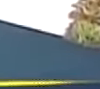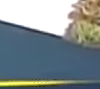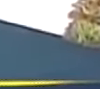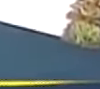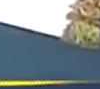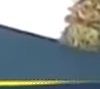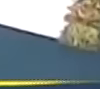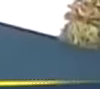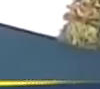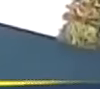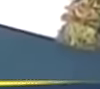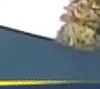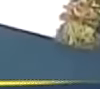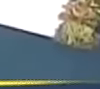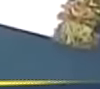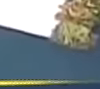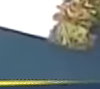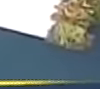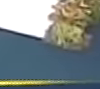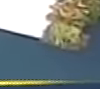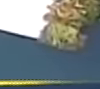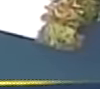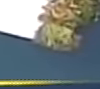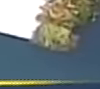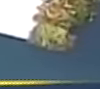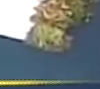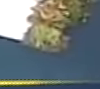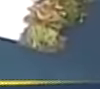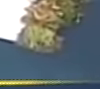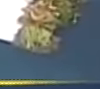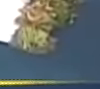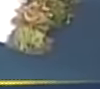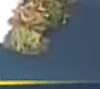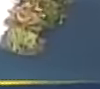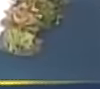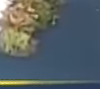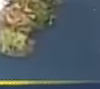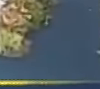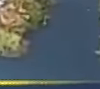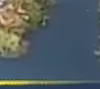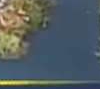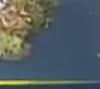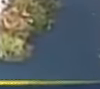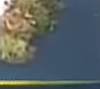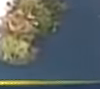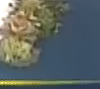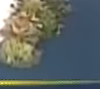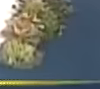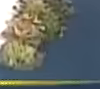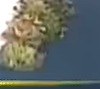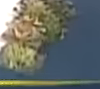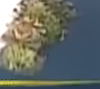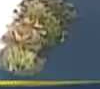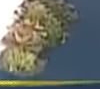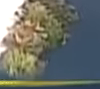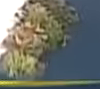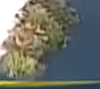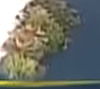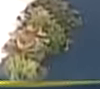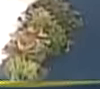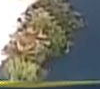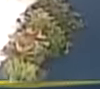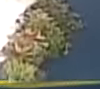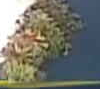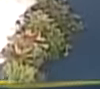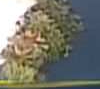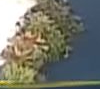República Bolivariana de Venezuela, acompañado de los jefes de Estado y de Gobierno de los países que integran la Alianza Bolivariana para los Pueblos de